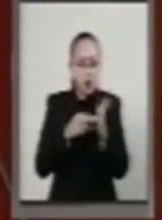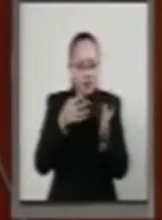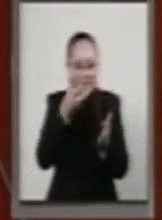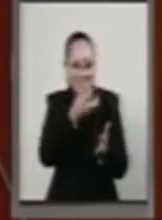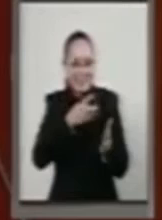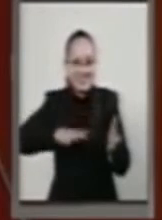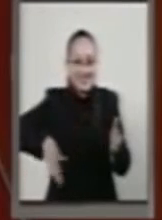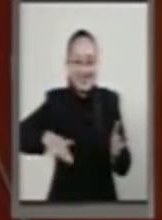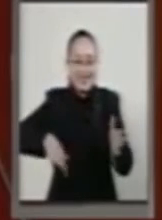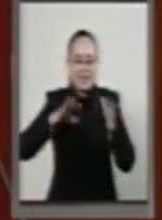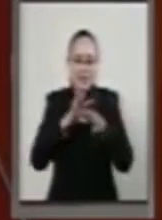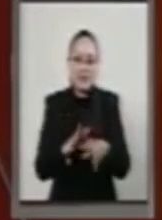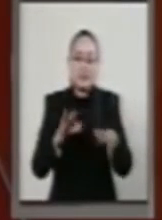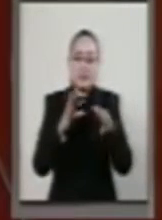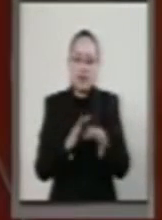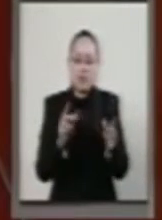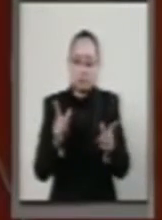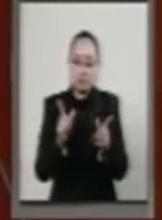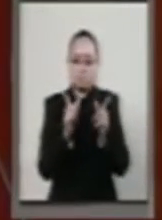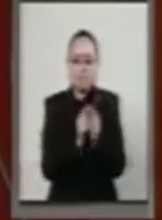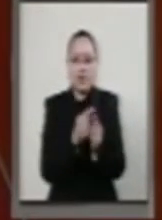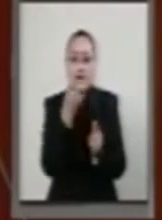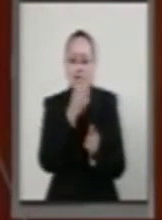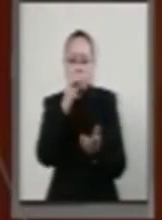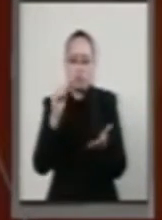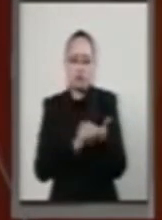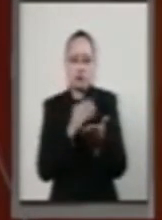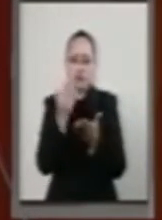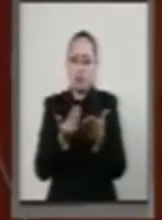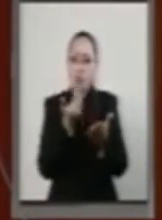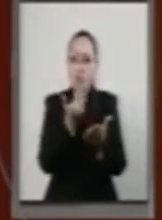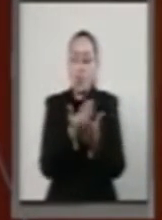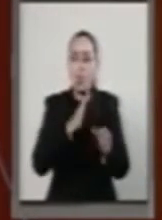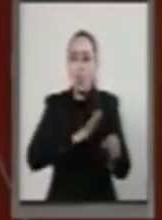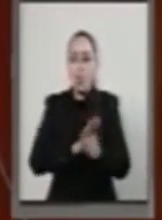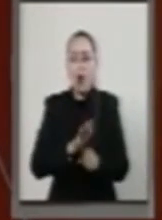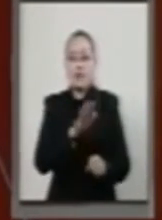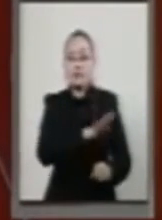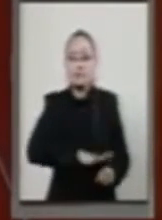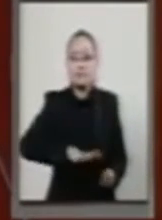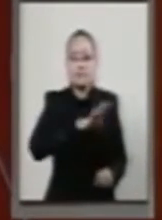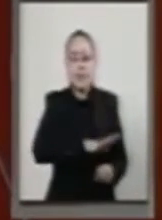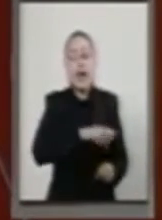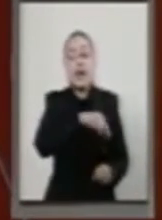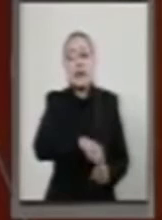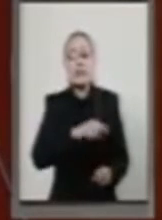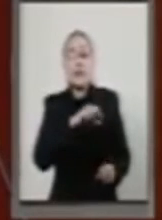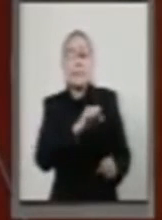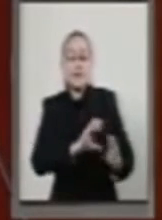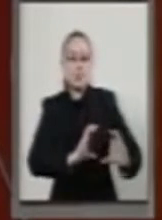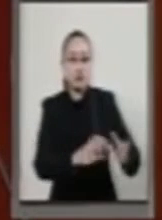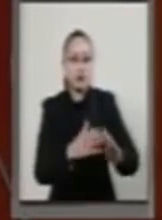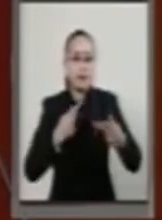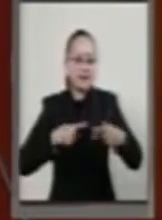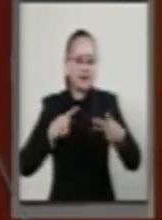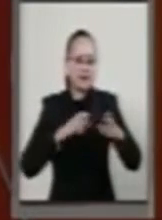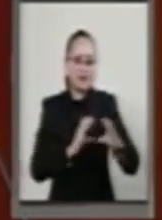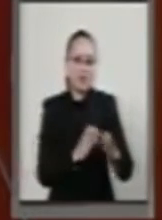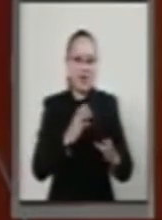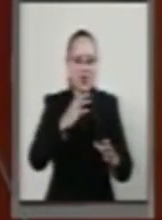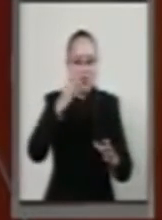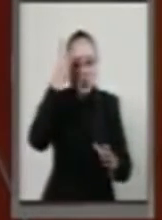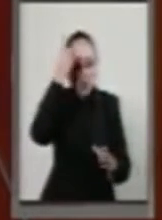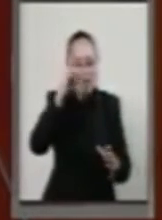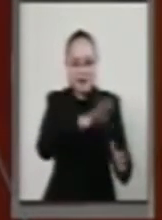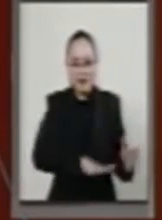cuestión. En concreto, se propone que los ejidatarios, comuneros y pequeños